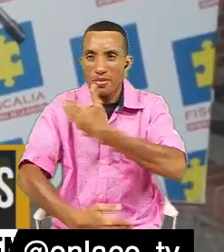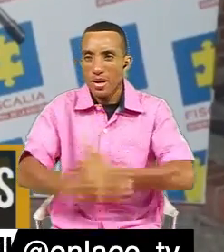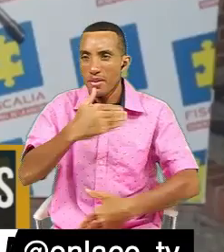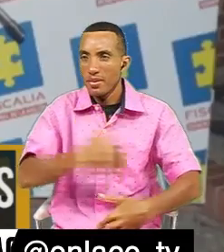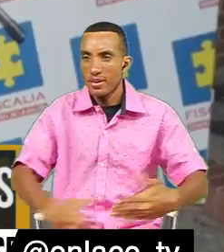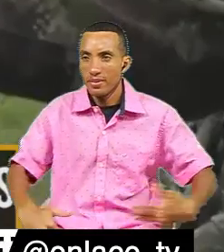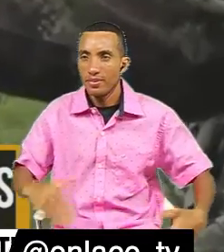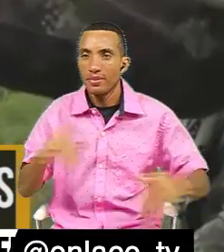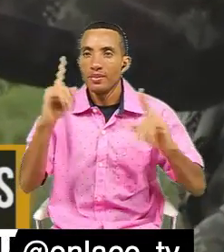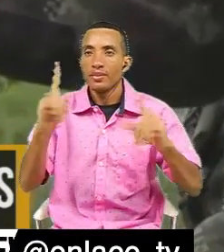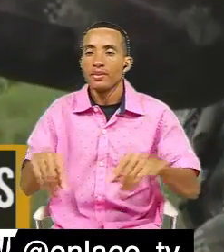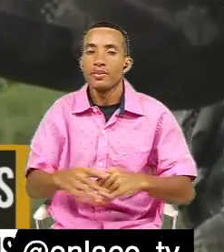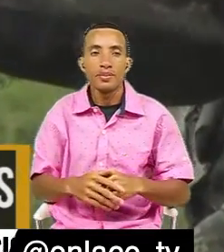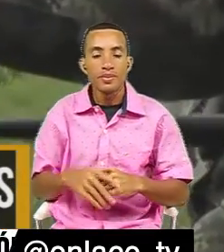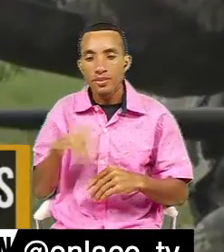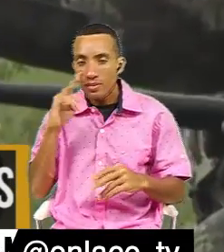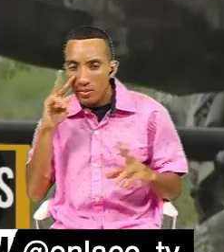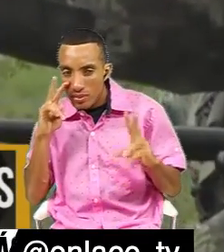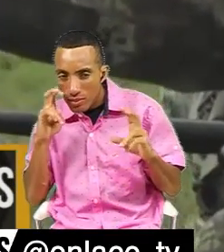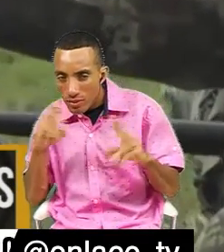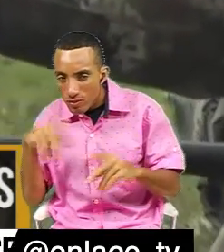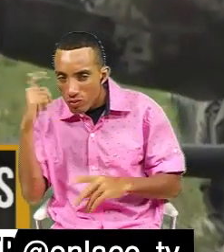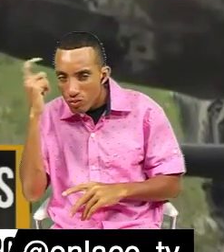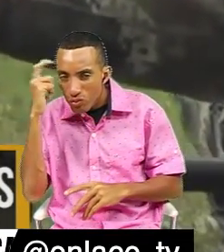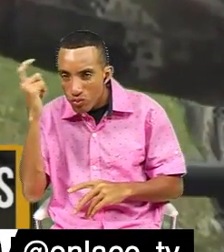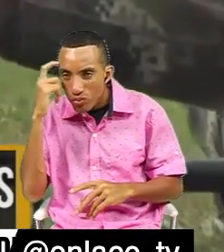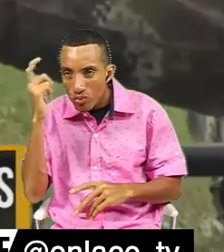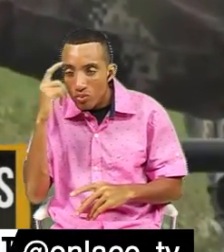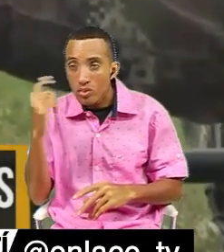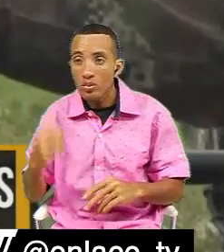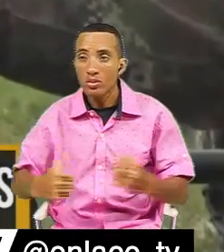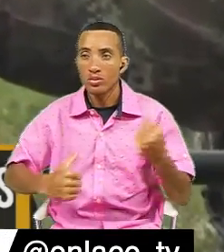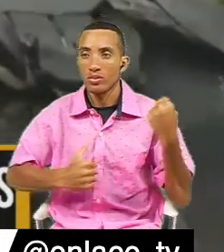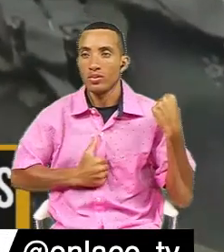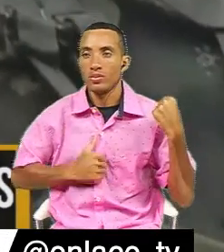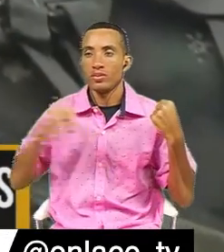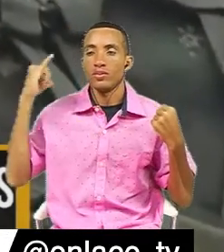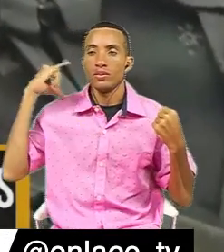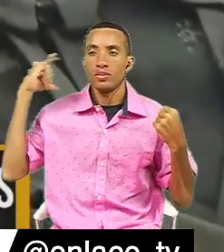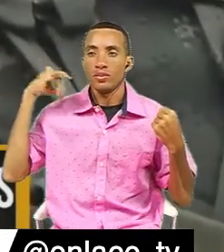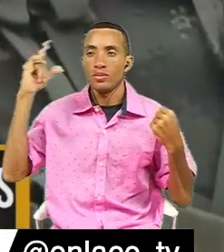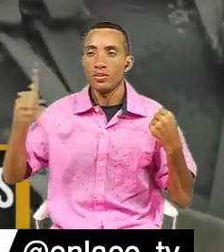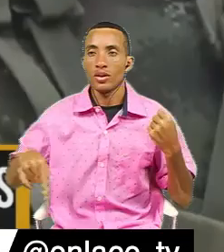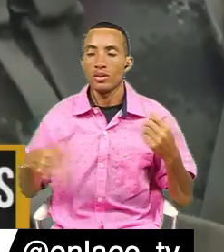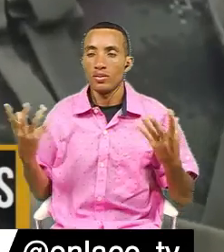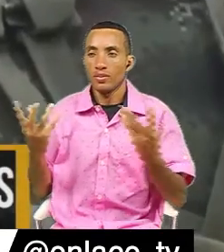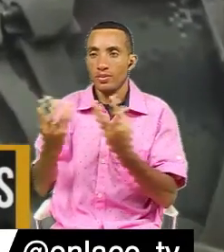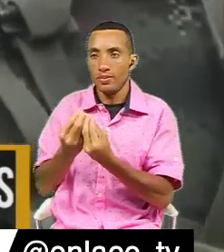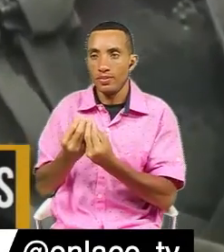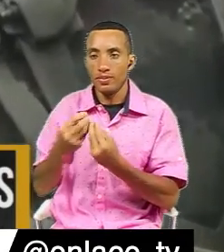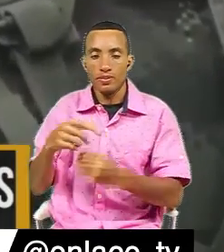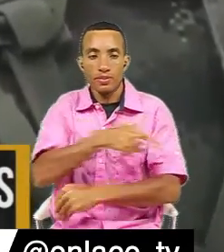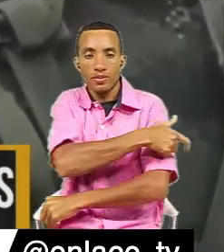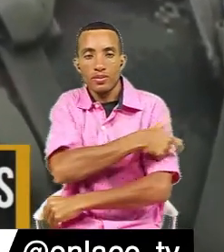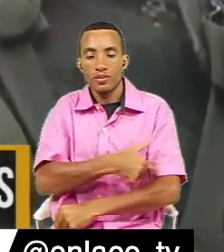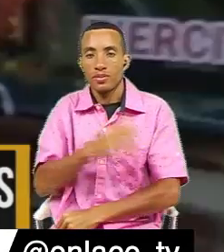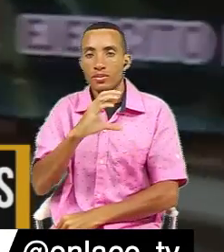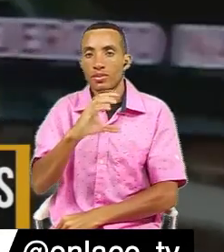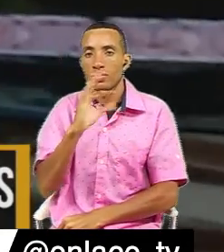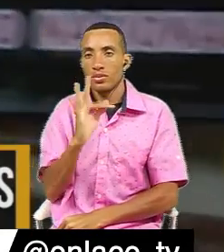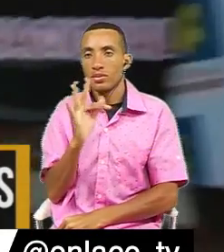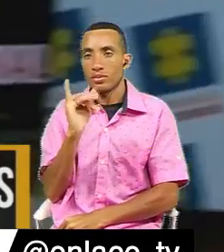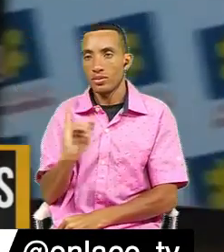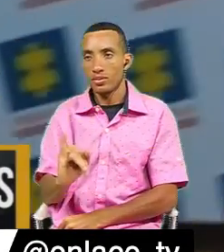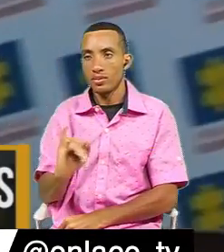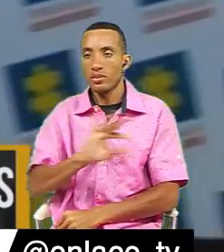logró gracias a labores de inteligencia en una operación militar e interagencial desarrollada por tropas del Ejército y CTI, quienes detuvieron a alias